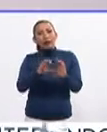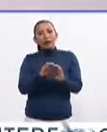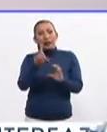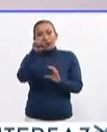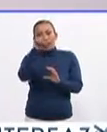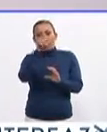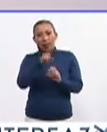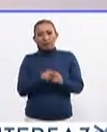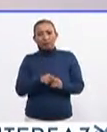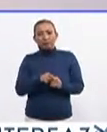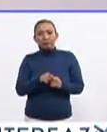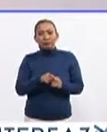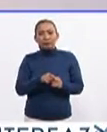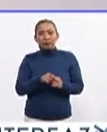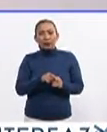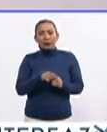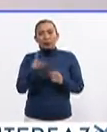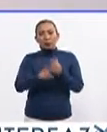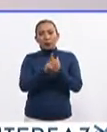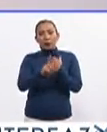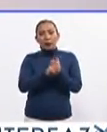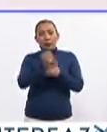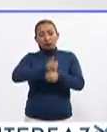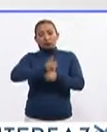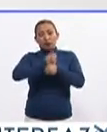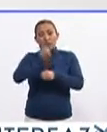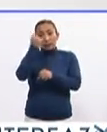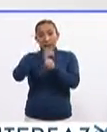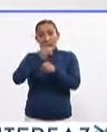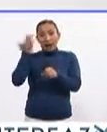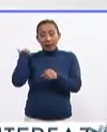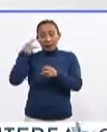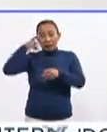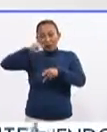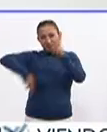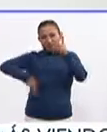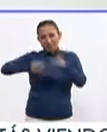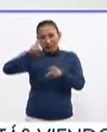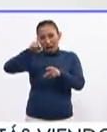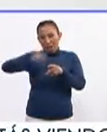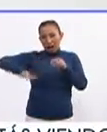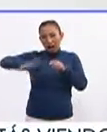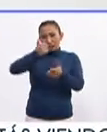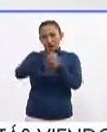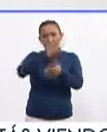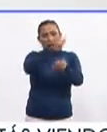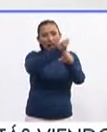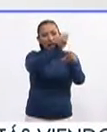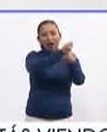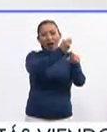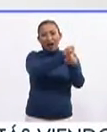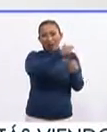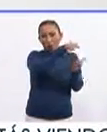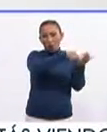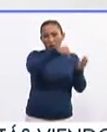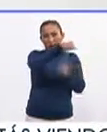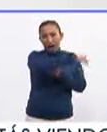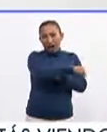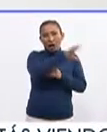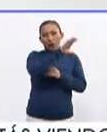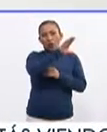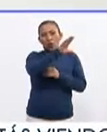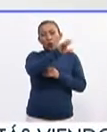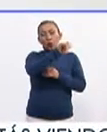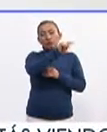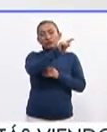agua. Uno de los grandes problemas, y lo sufrimos hace unas semanas con el recorte del agua por el mantenimiento a unas instalaciones en el